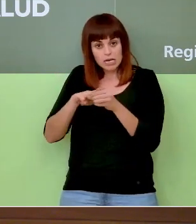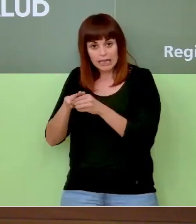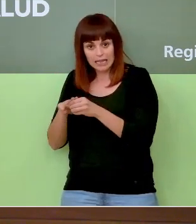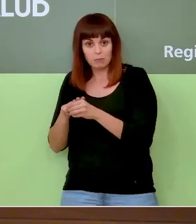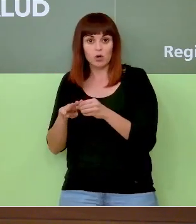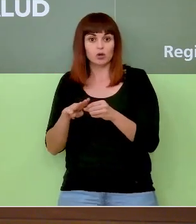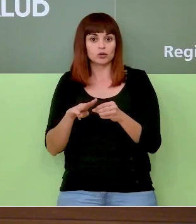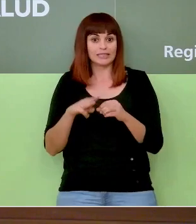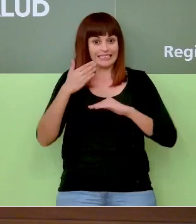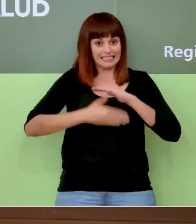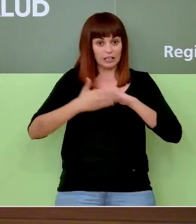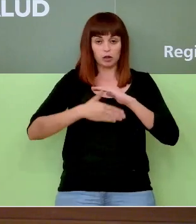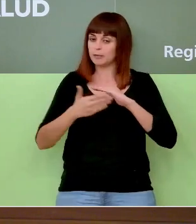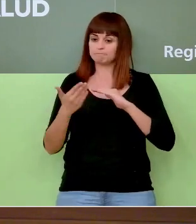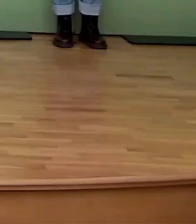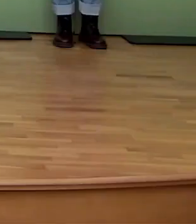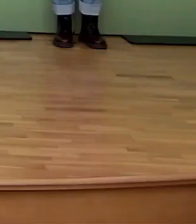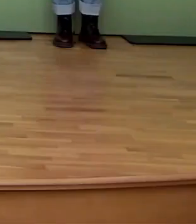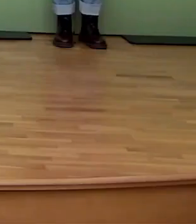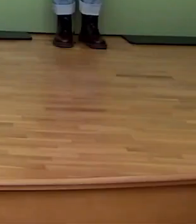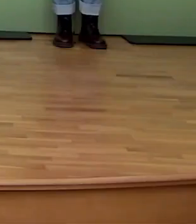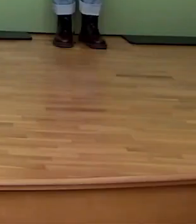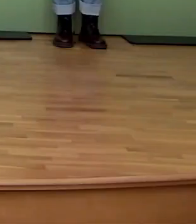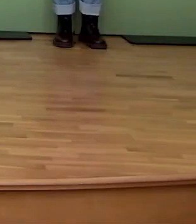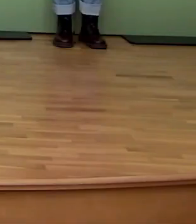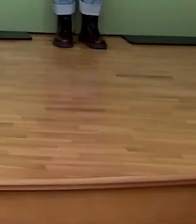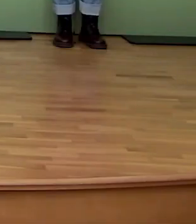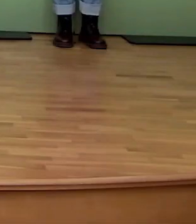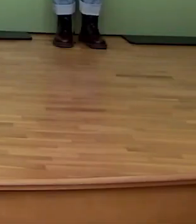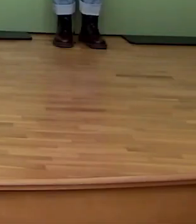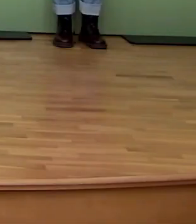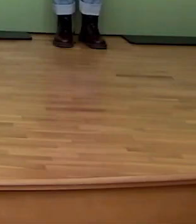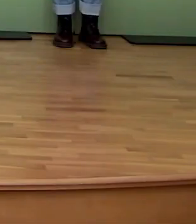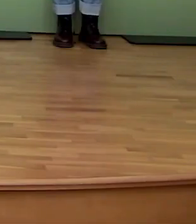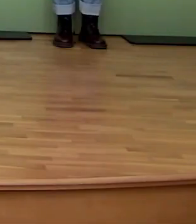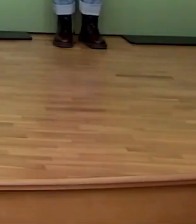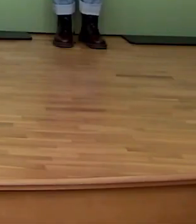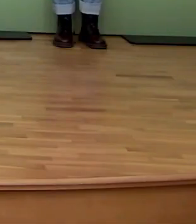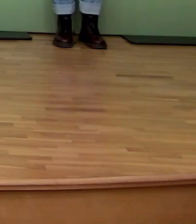tenían determinadas restricciones. Son todas las preguntas. Muchas gracias. Gracias a usted.